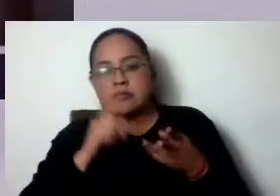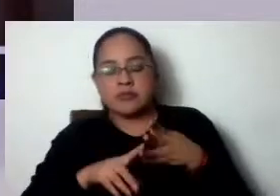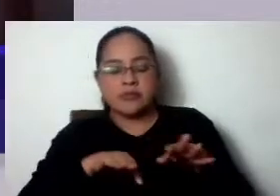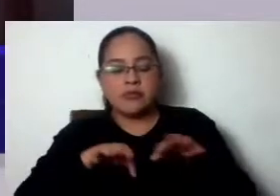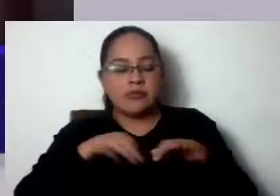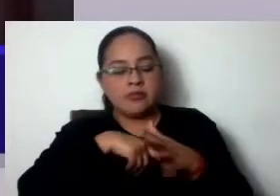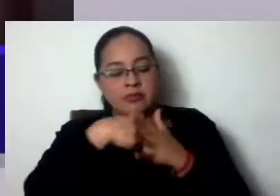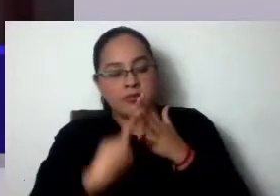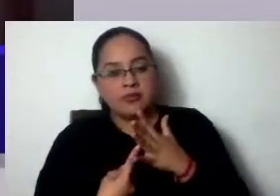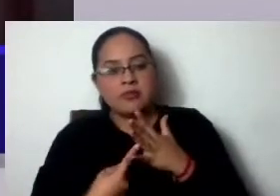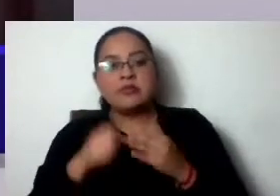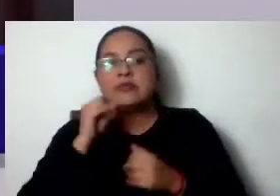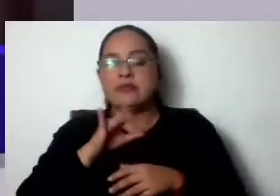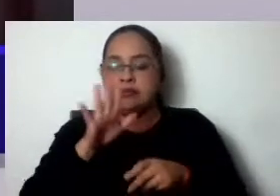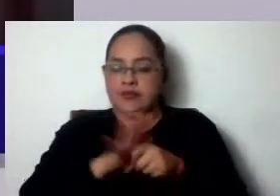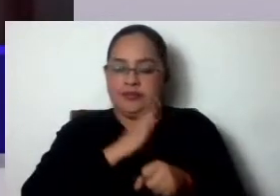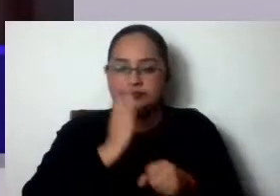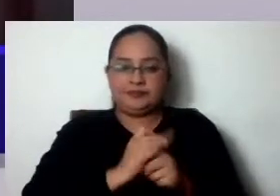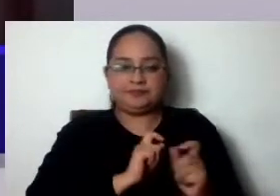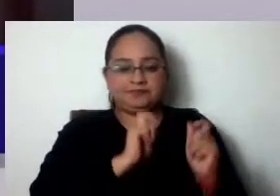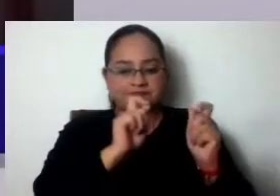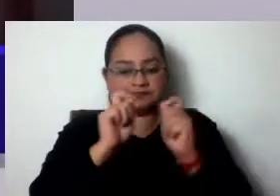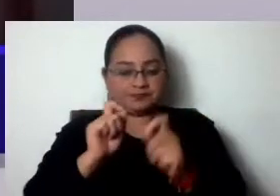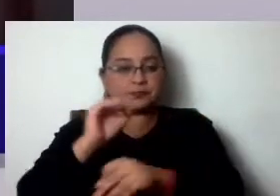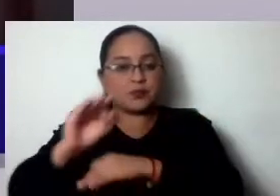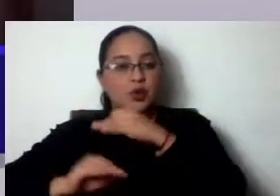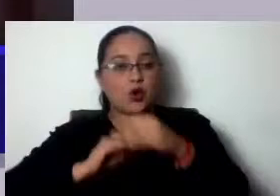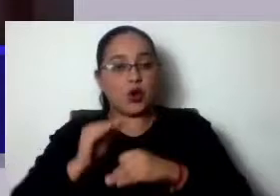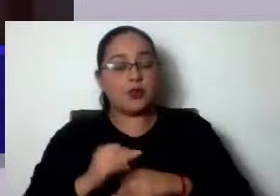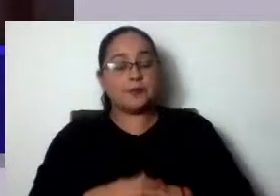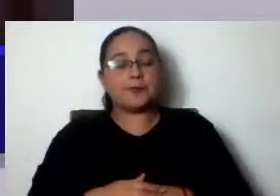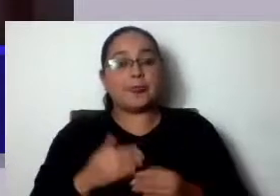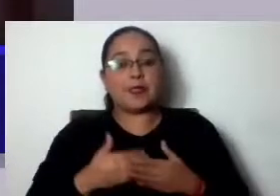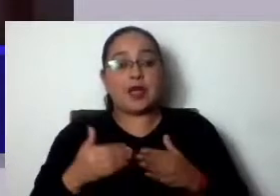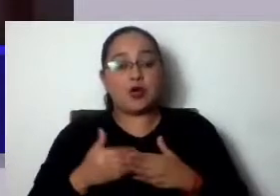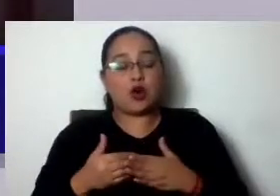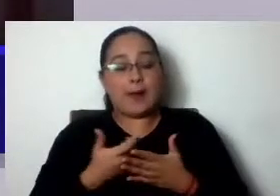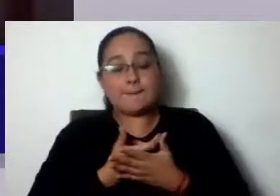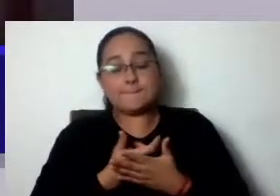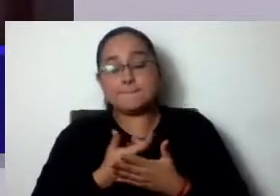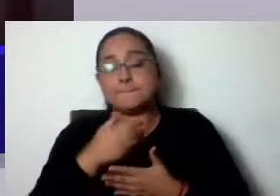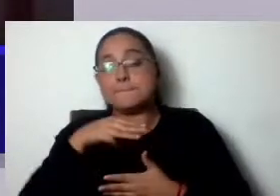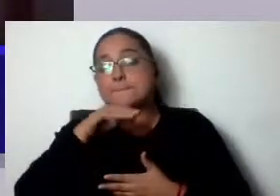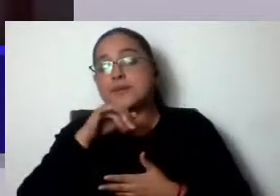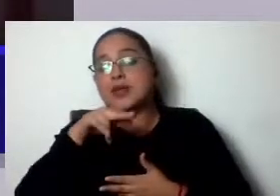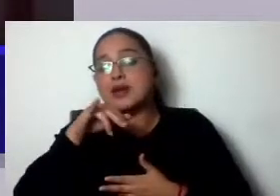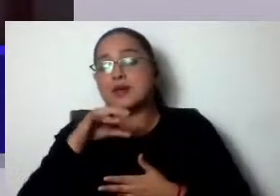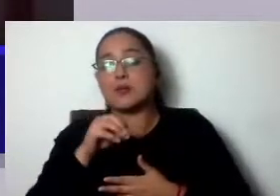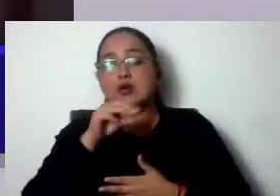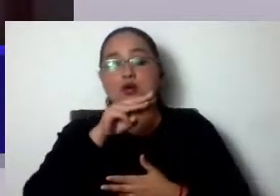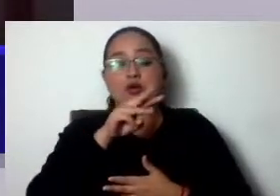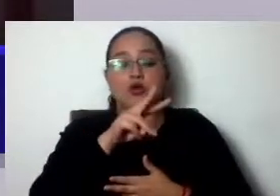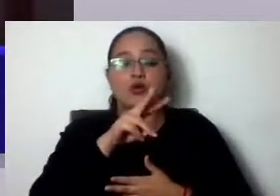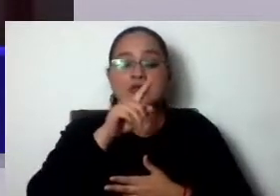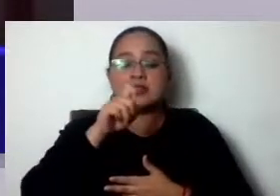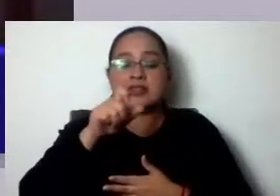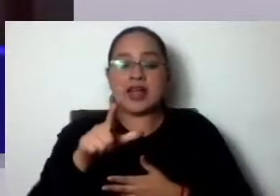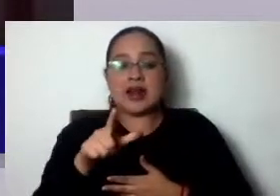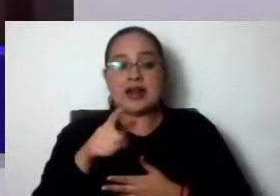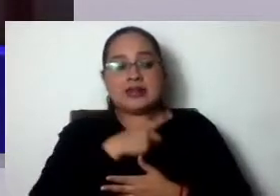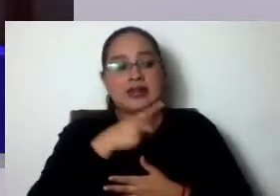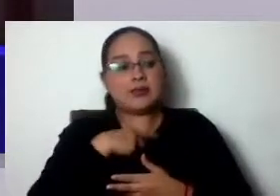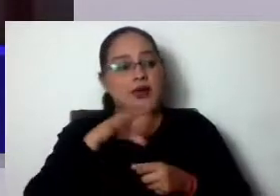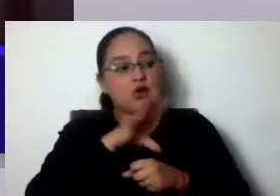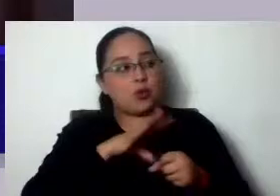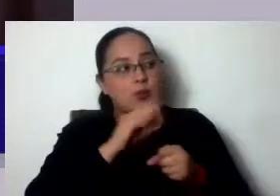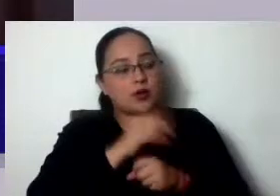y garantizar que está este mínimo vital sea integral y sea sustentable la